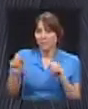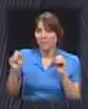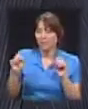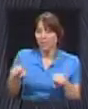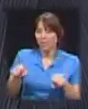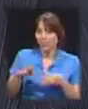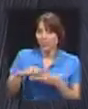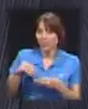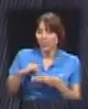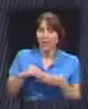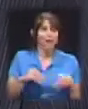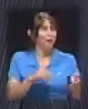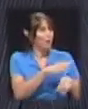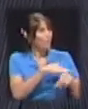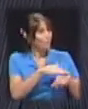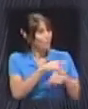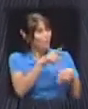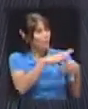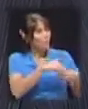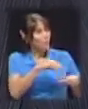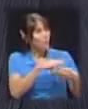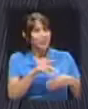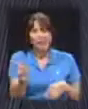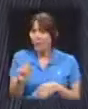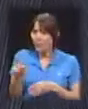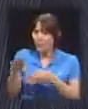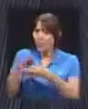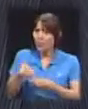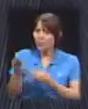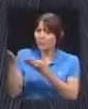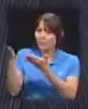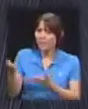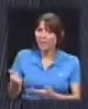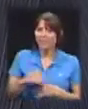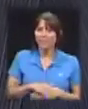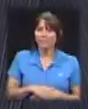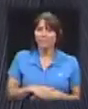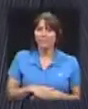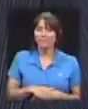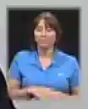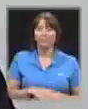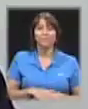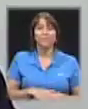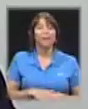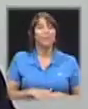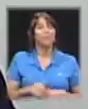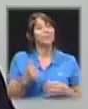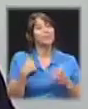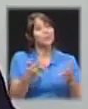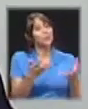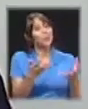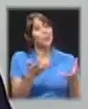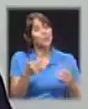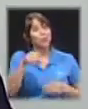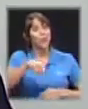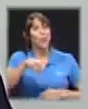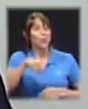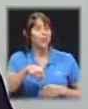favor, hágalo usted. No, compatriotas costarricenses, cuéntelo. Yo quiero que, hoy he estado